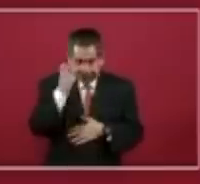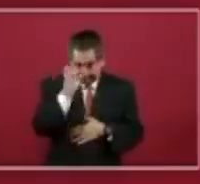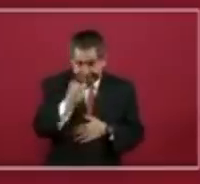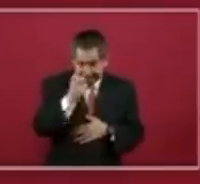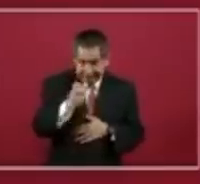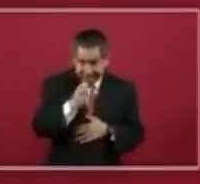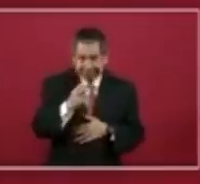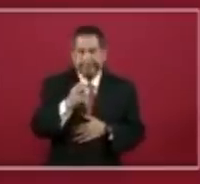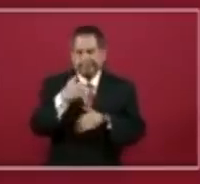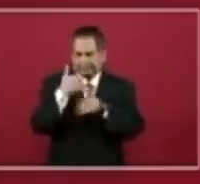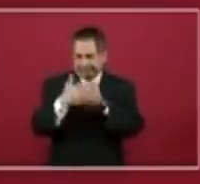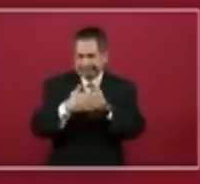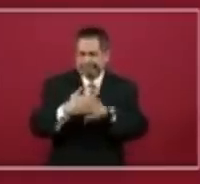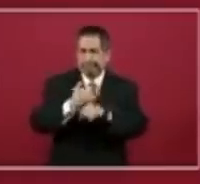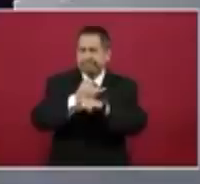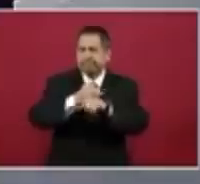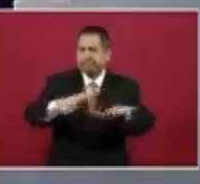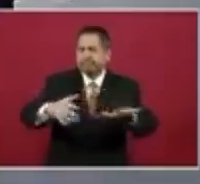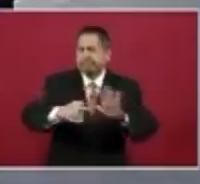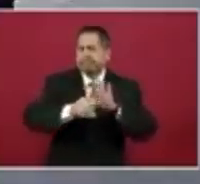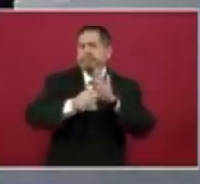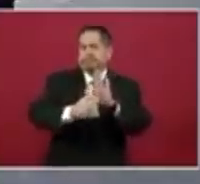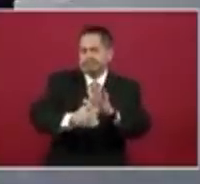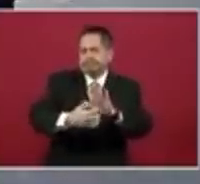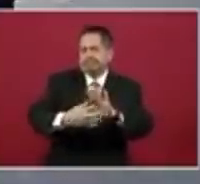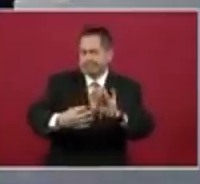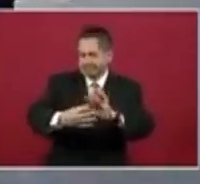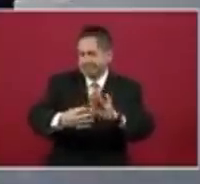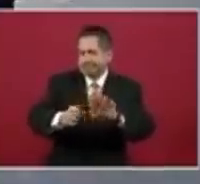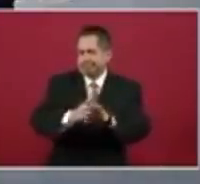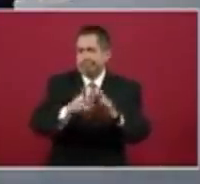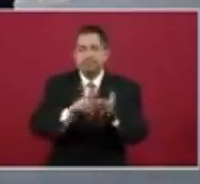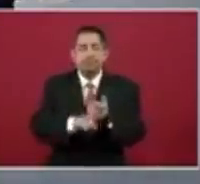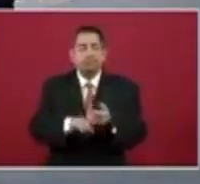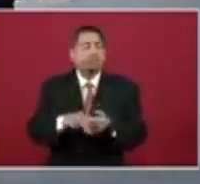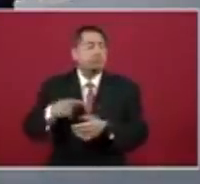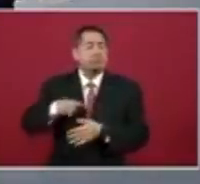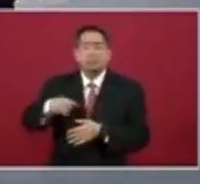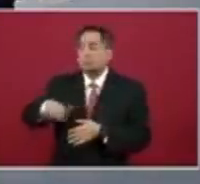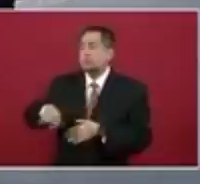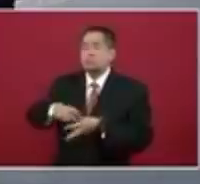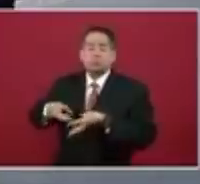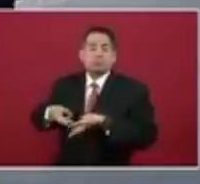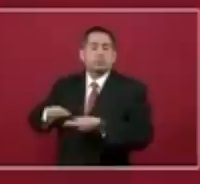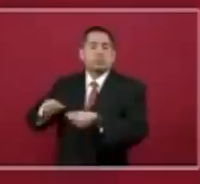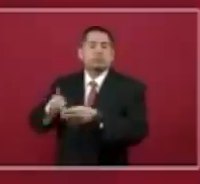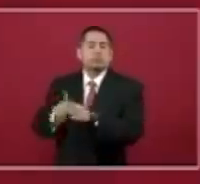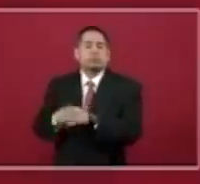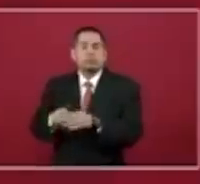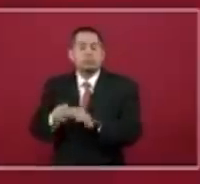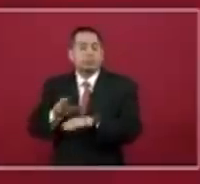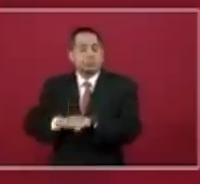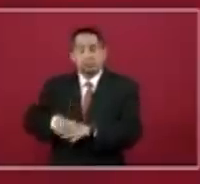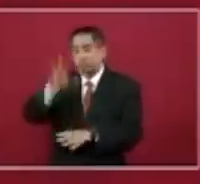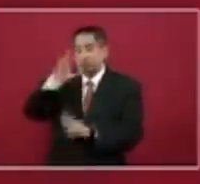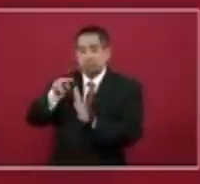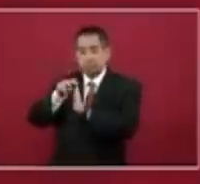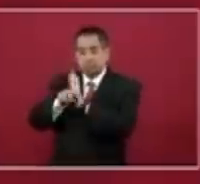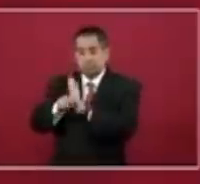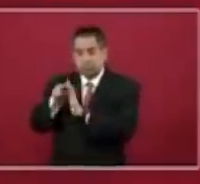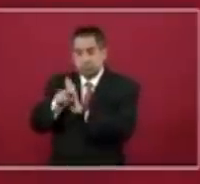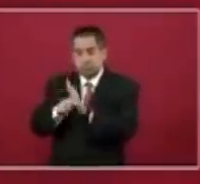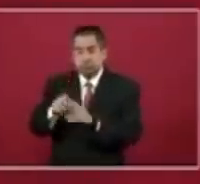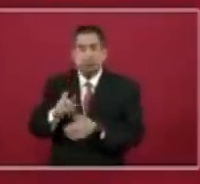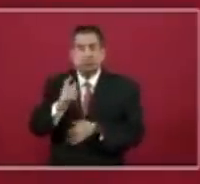informarles. La mayor parte de nuestros videos son